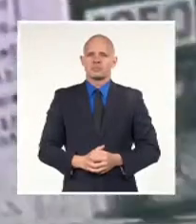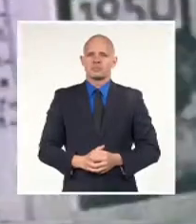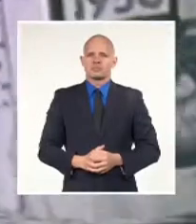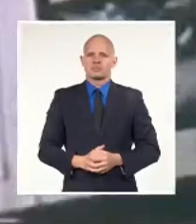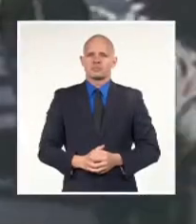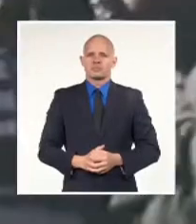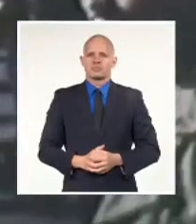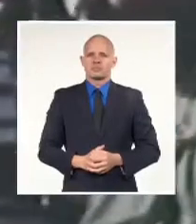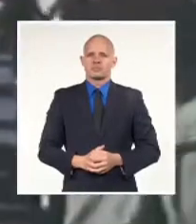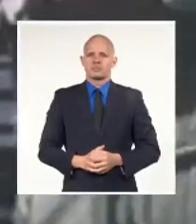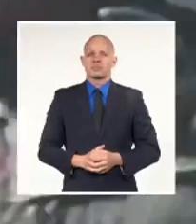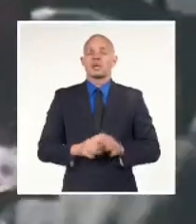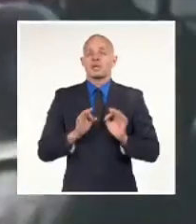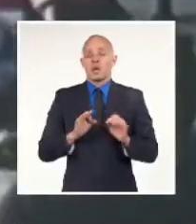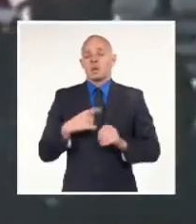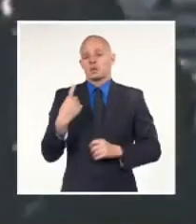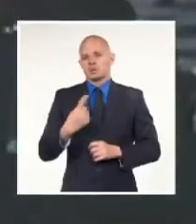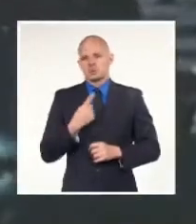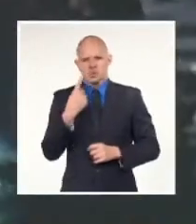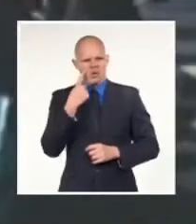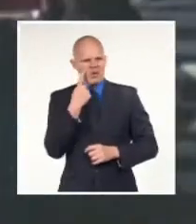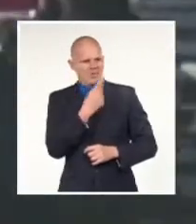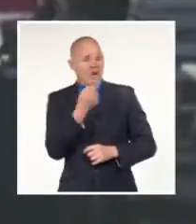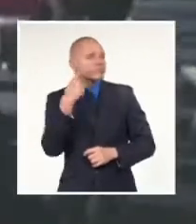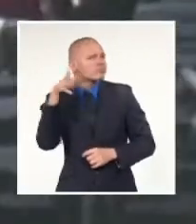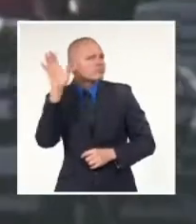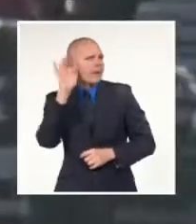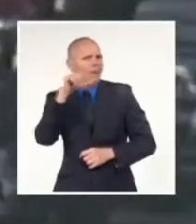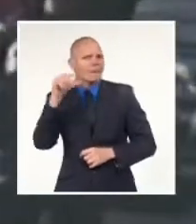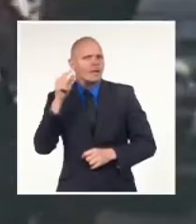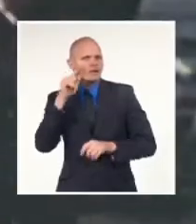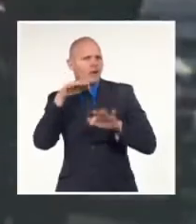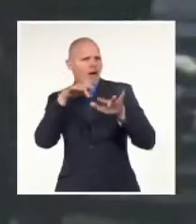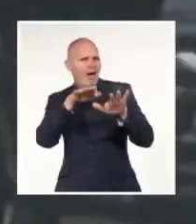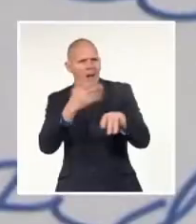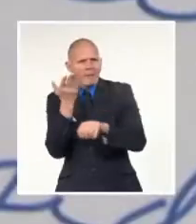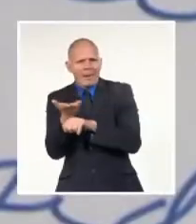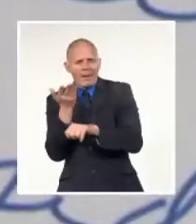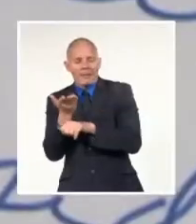presos. Nos sentíamos bien saber que la gente estaba ahí. Yo recibí muchas cartas.